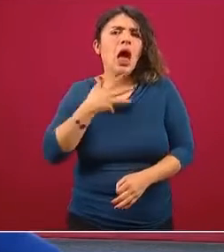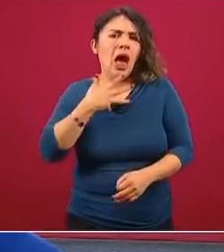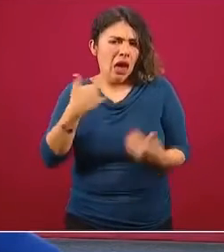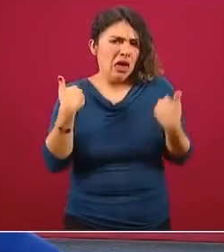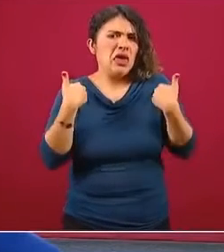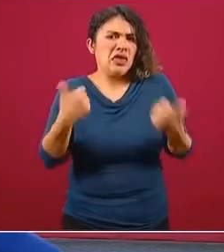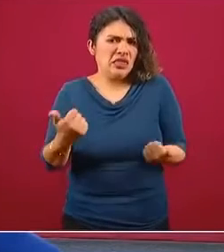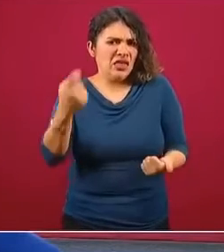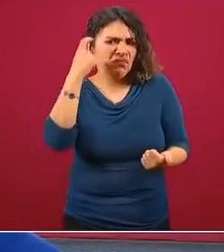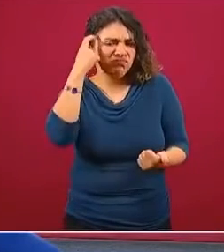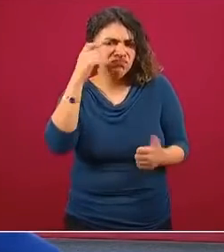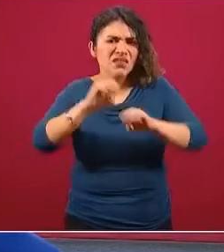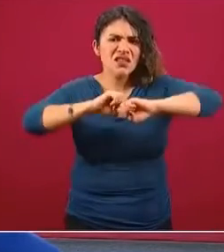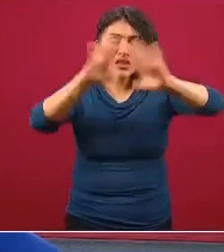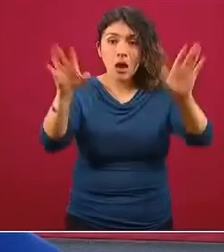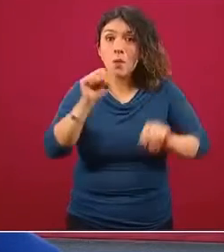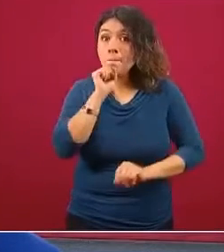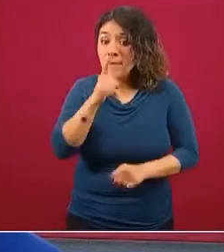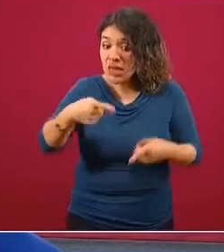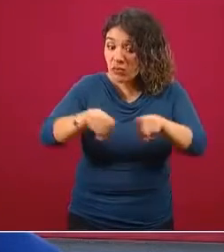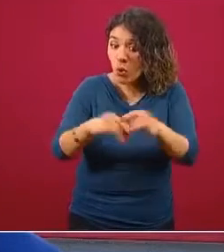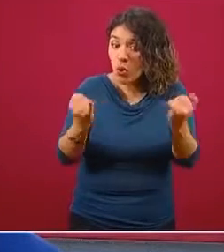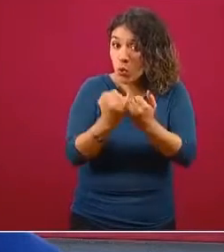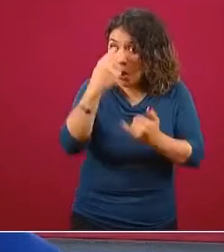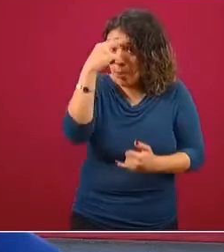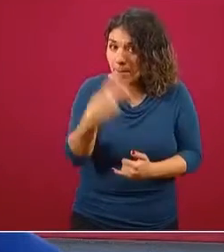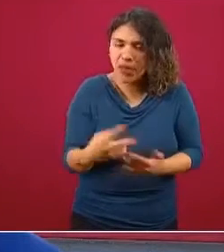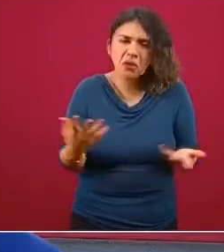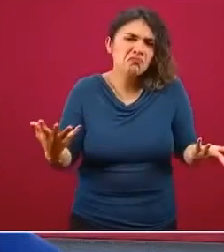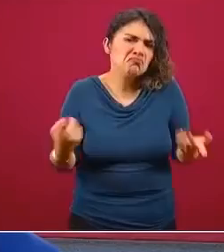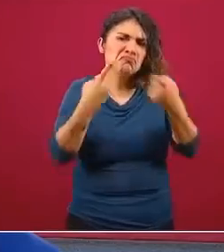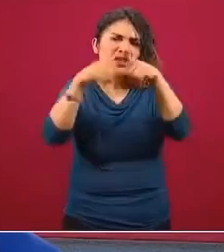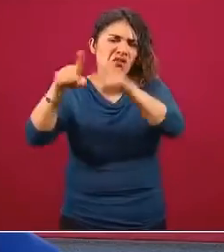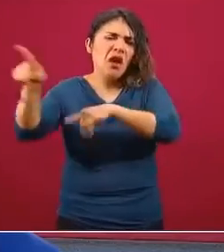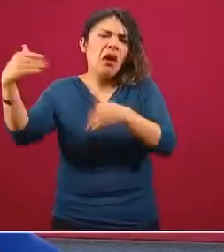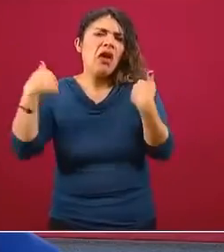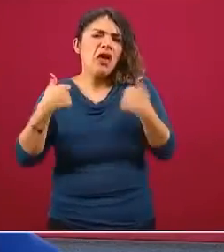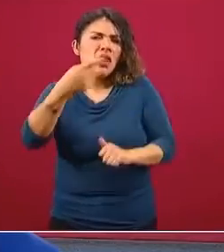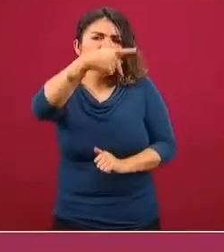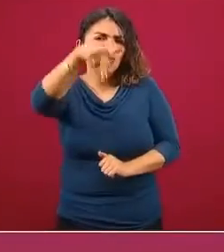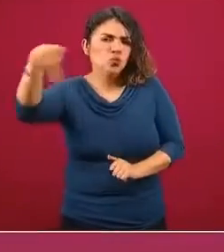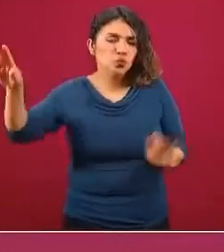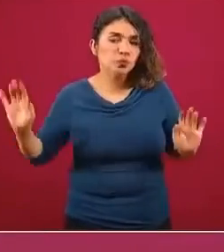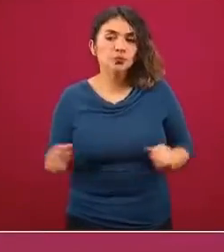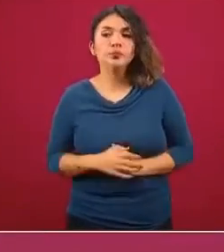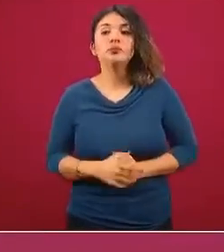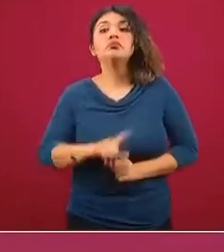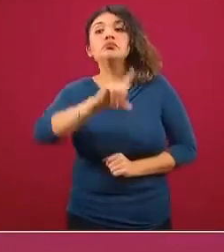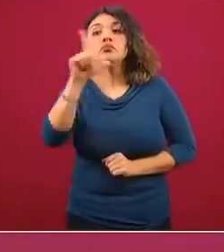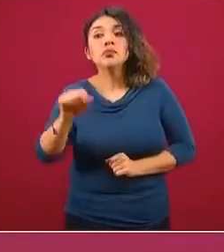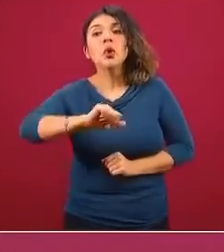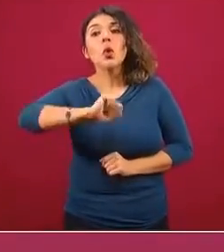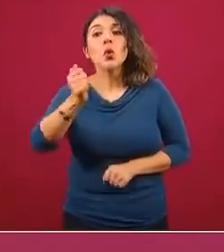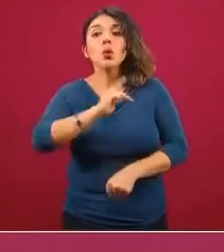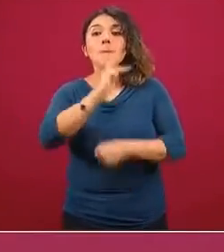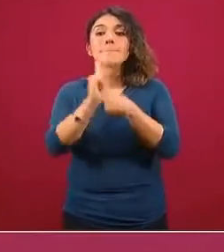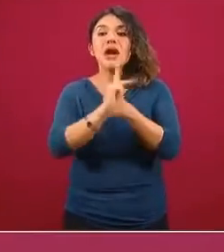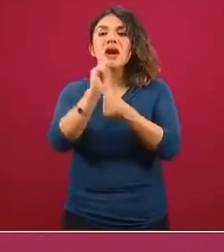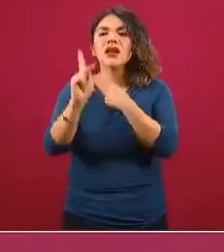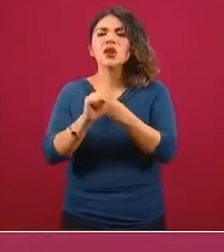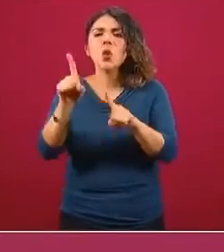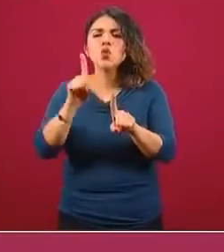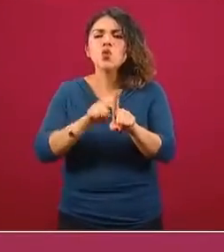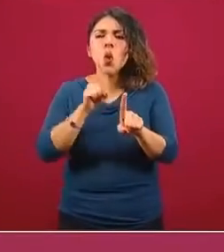claros, no necesariamente son los mismos que en México, pero están claramente identificados. Luego tenemos países que están en este